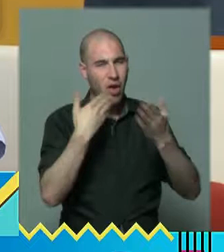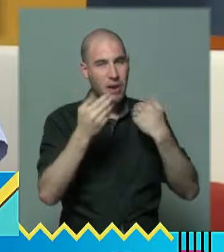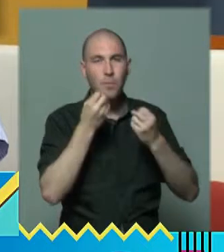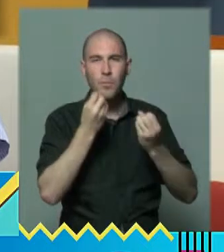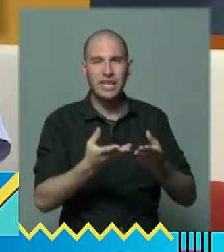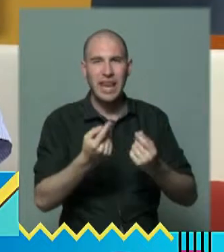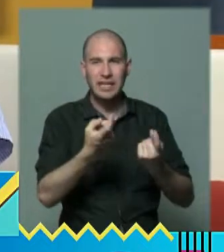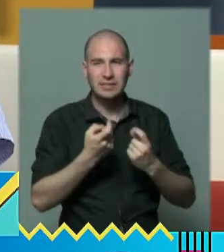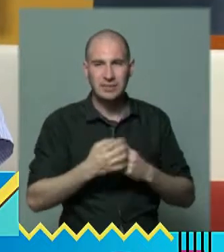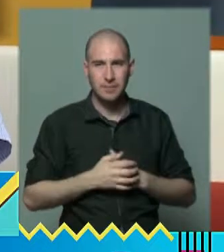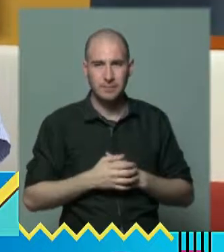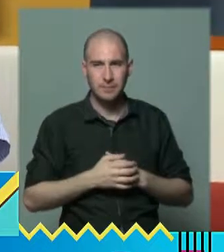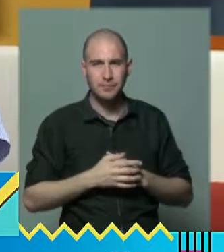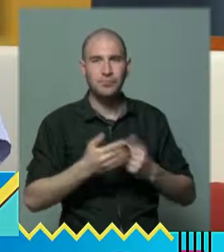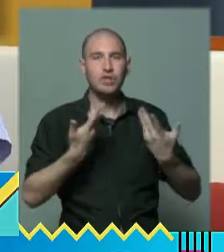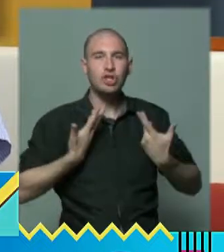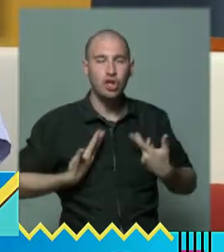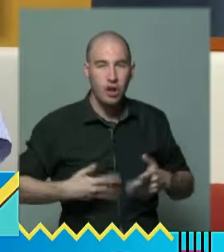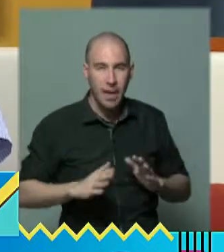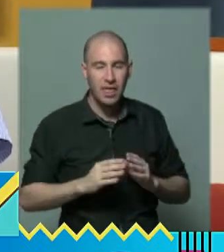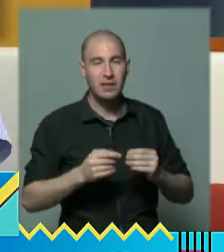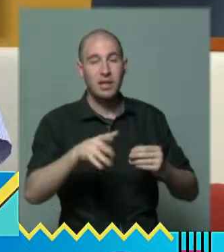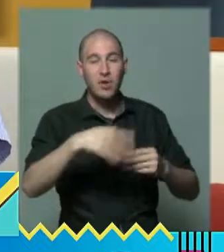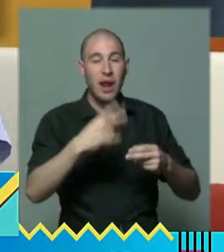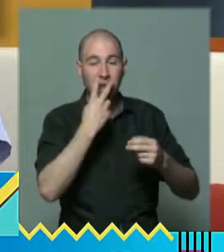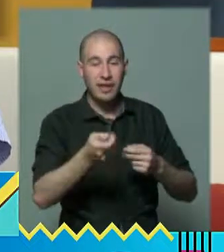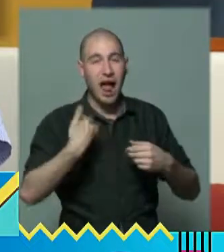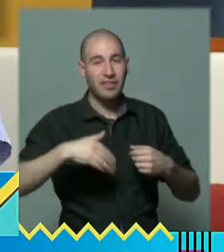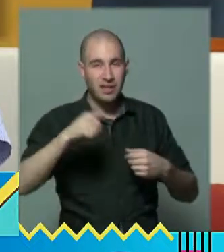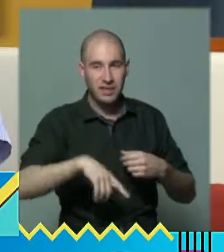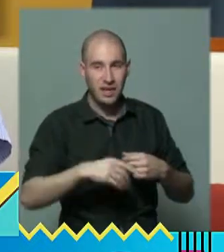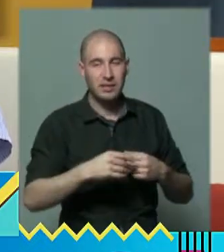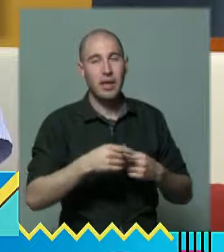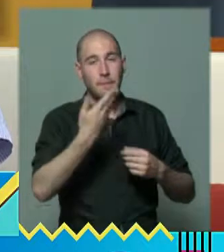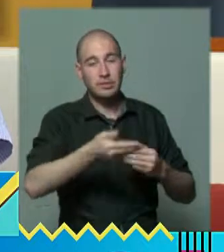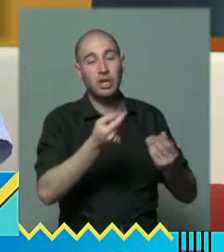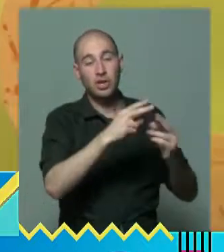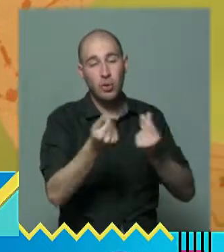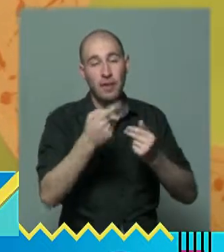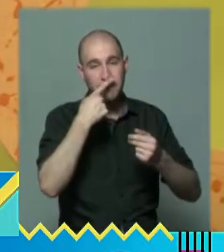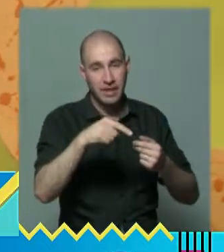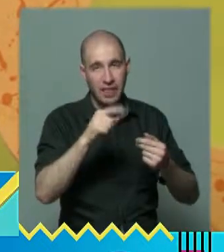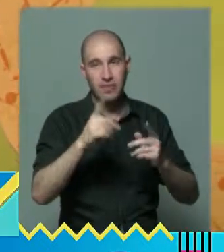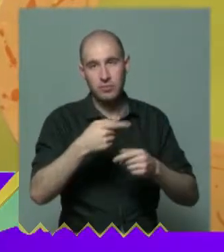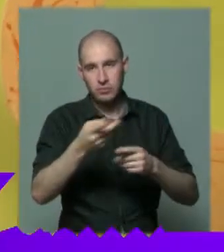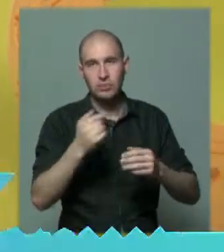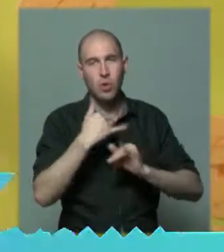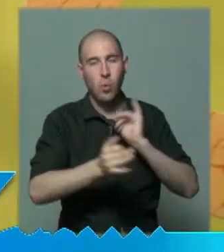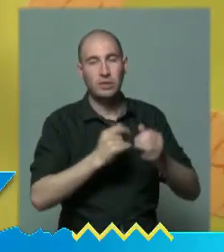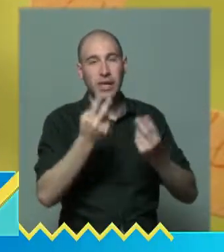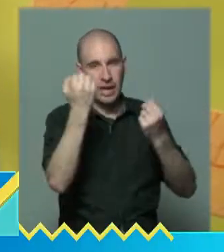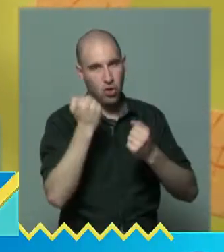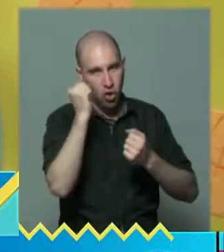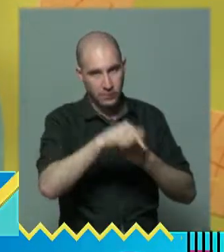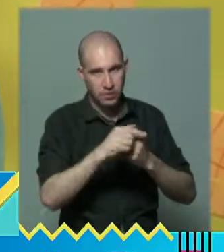qué es necesario normalizar el mercado de la energía en la Argentina, tanto para el usuario y el consumidor final y para los otros? Yo le explico desde el punto de vista